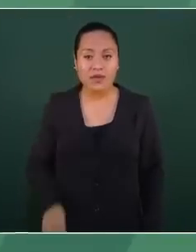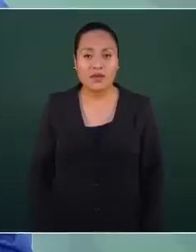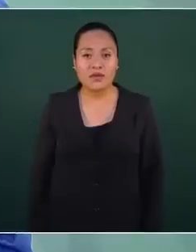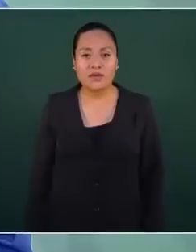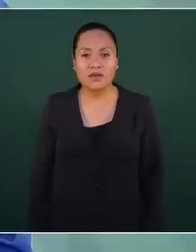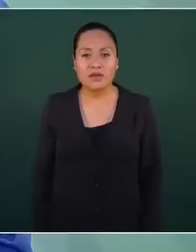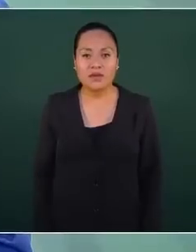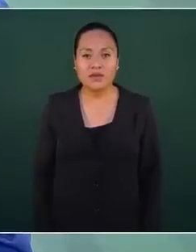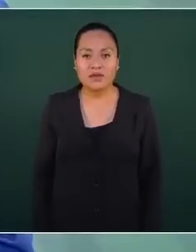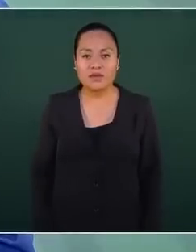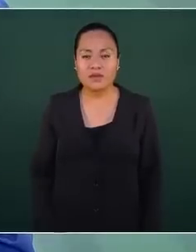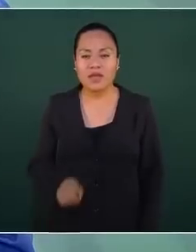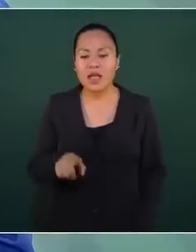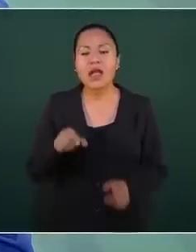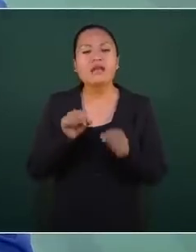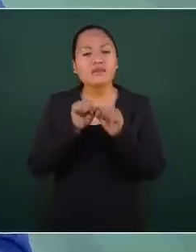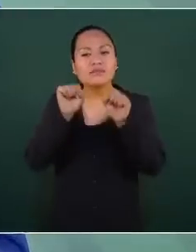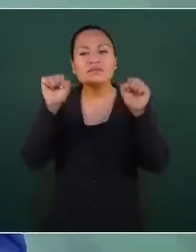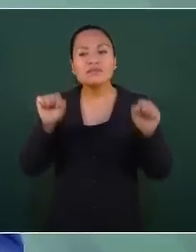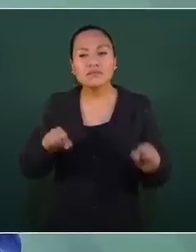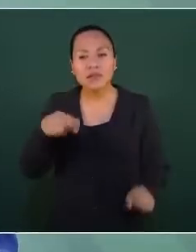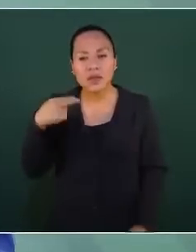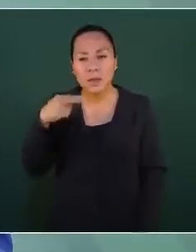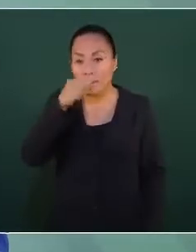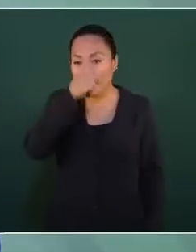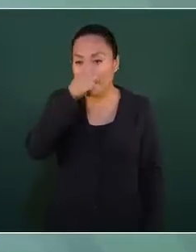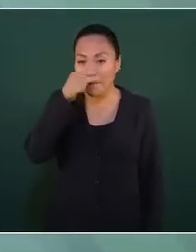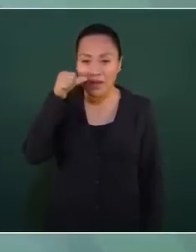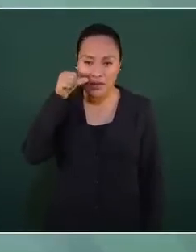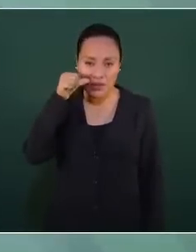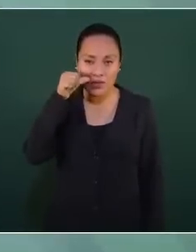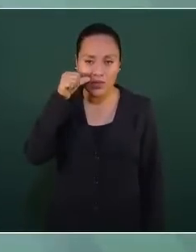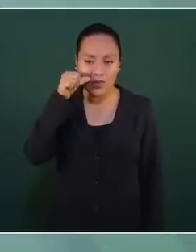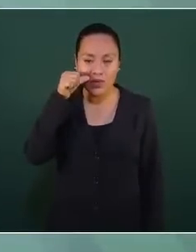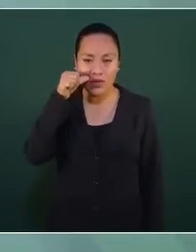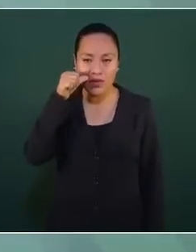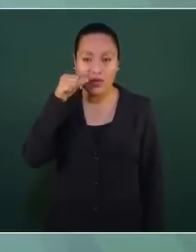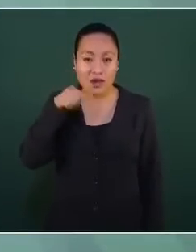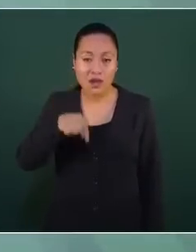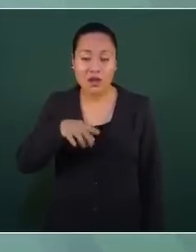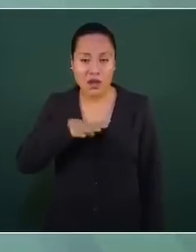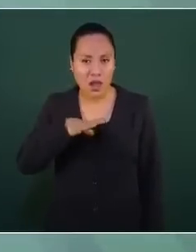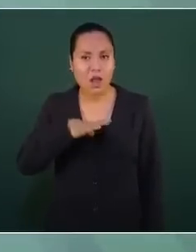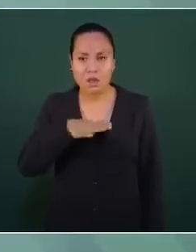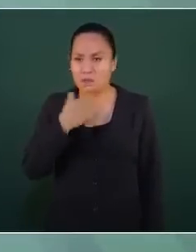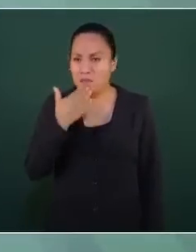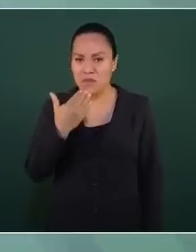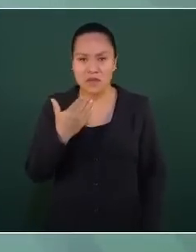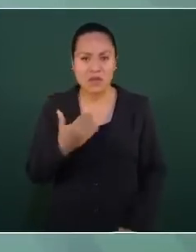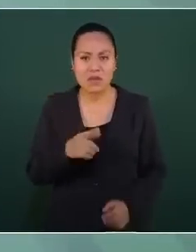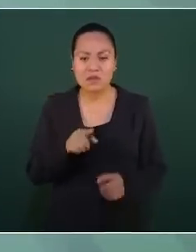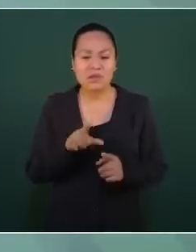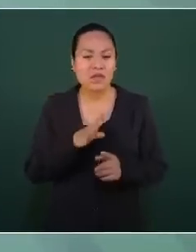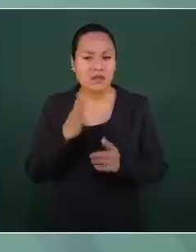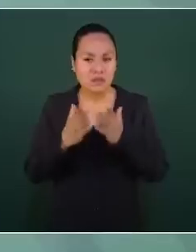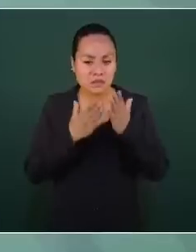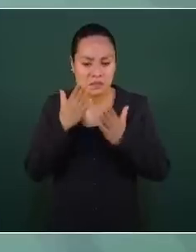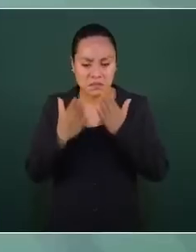sistema Benito Juárez, y aquí hay un buen sistema de educación, también